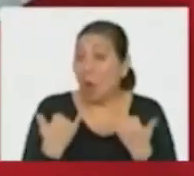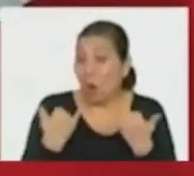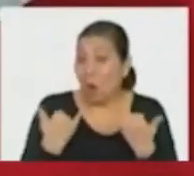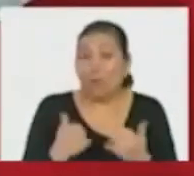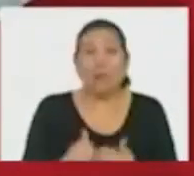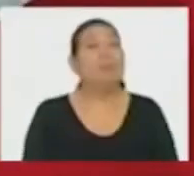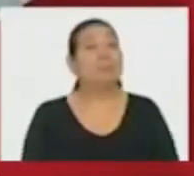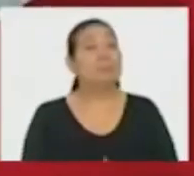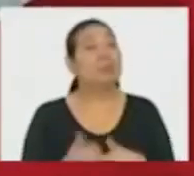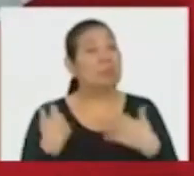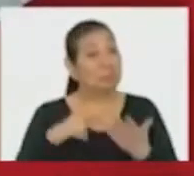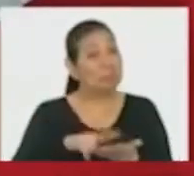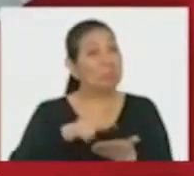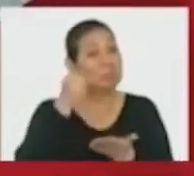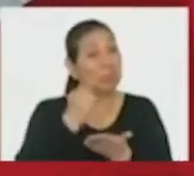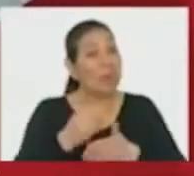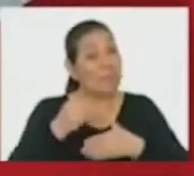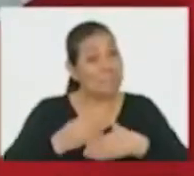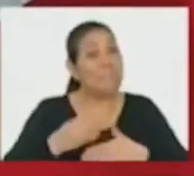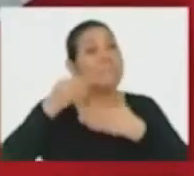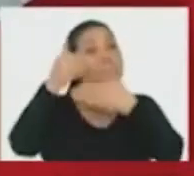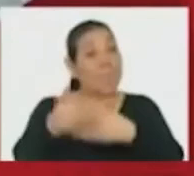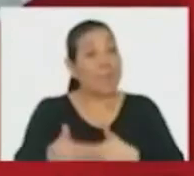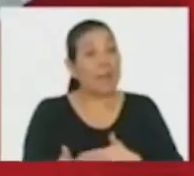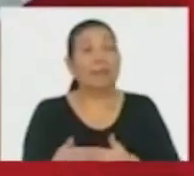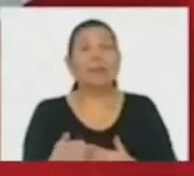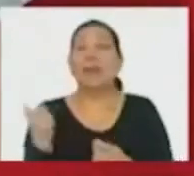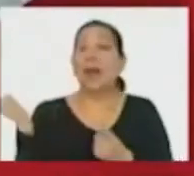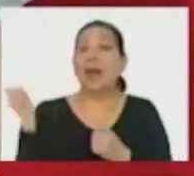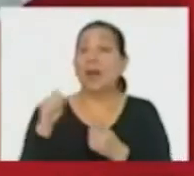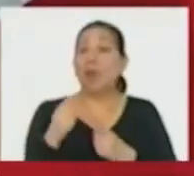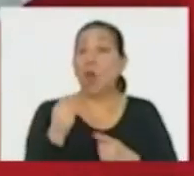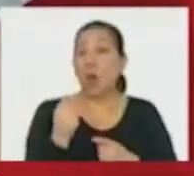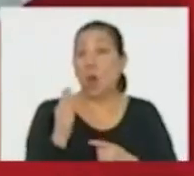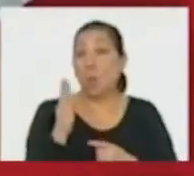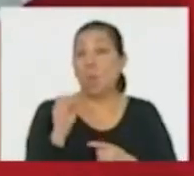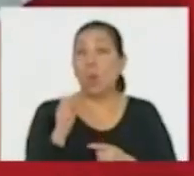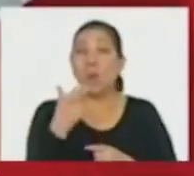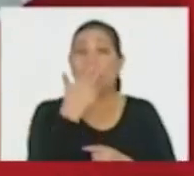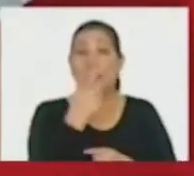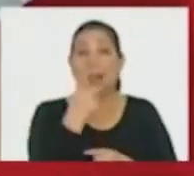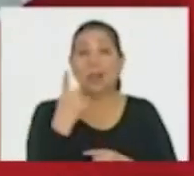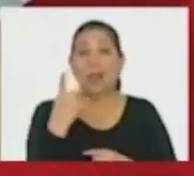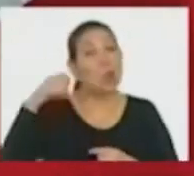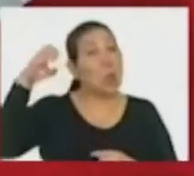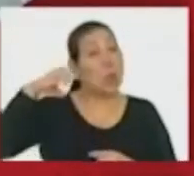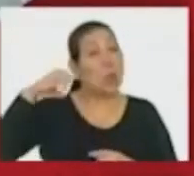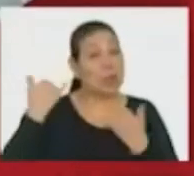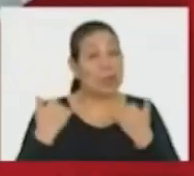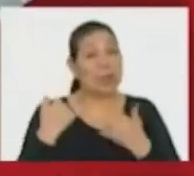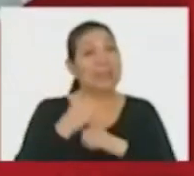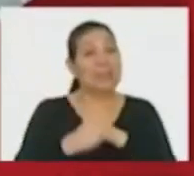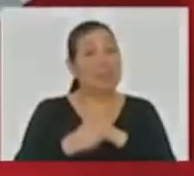hoy hemos aprobado la ampliación de la vigencia del cobro del bono hasta el 31 de agosto del presente